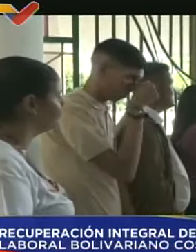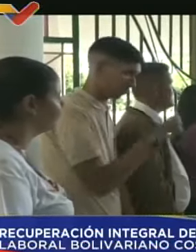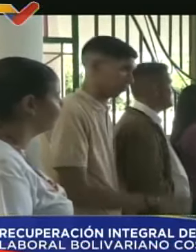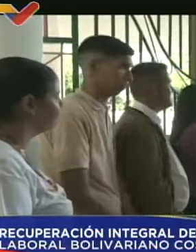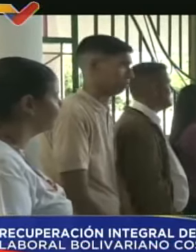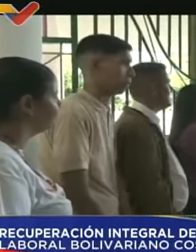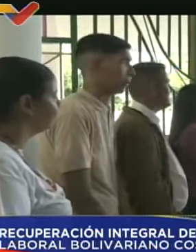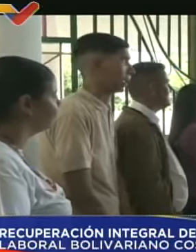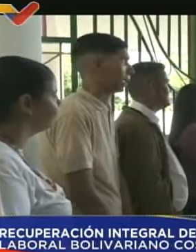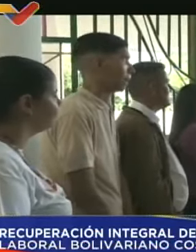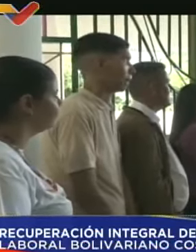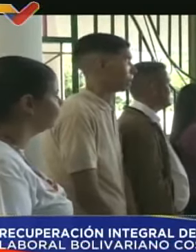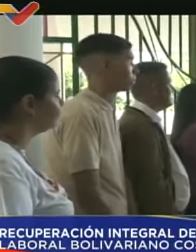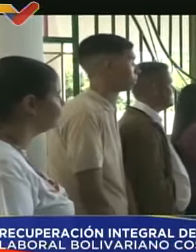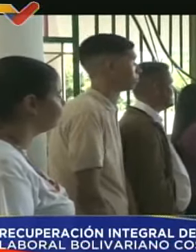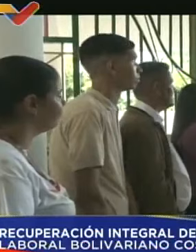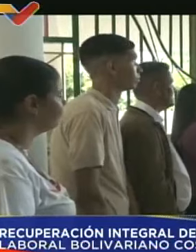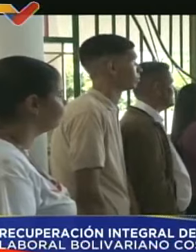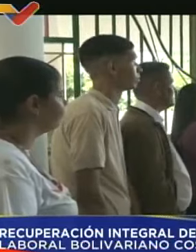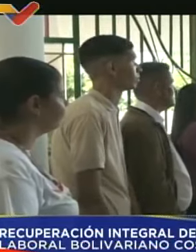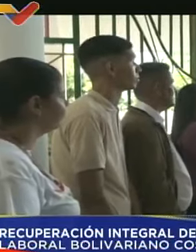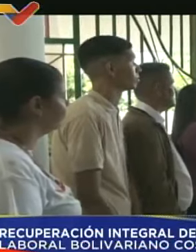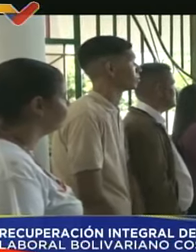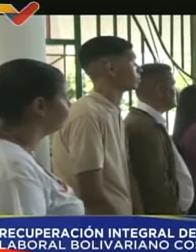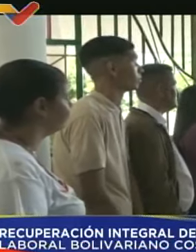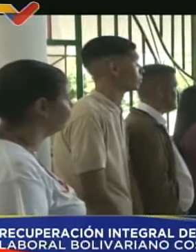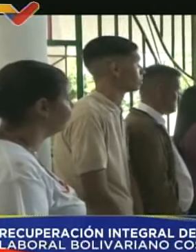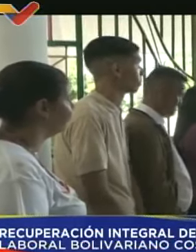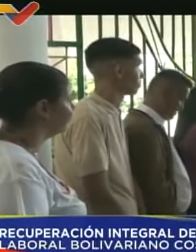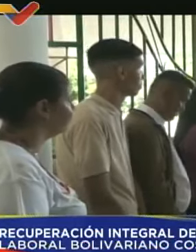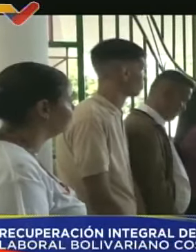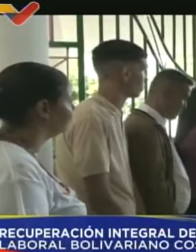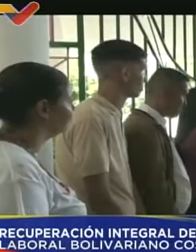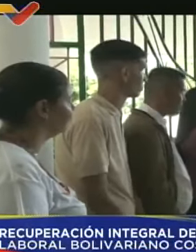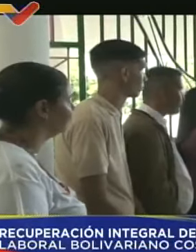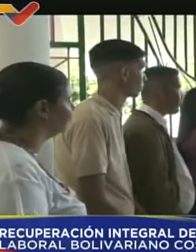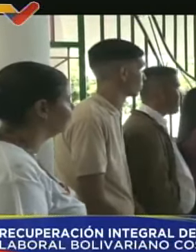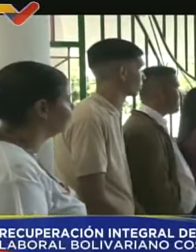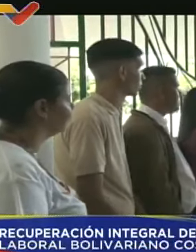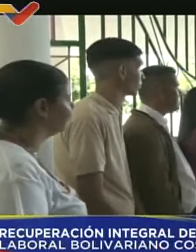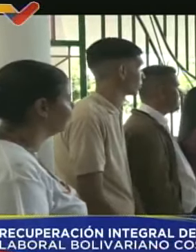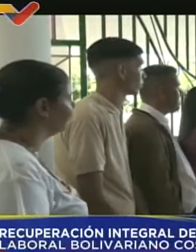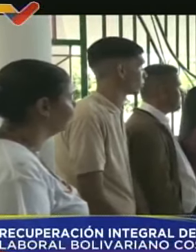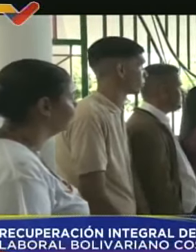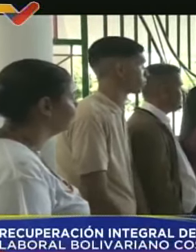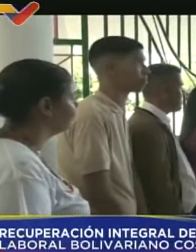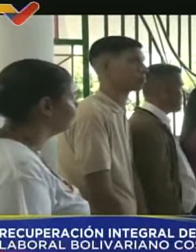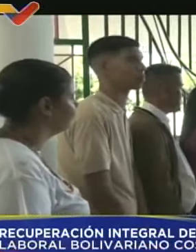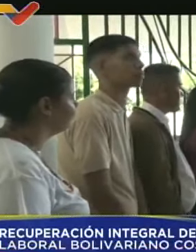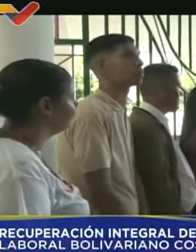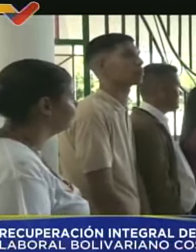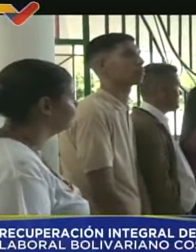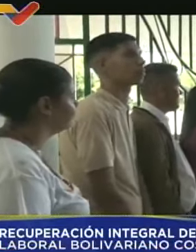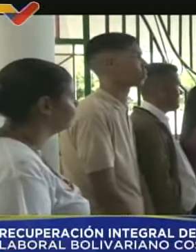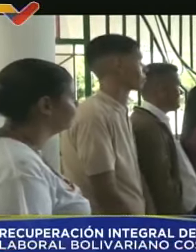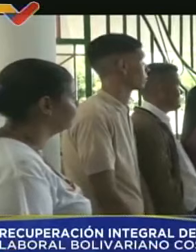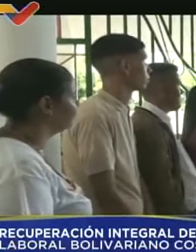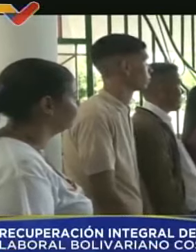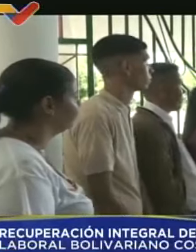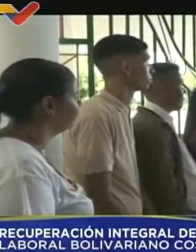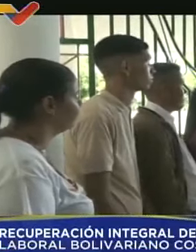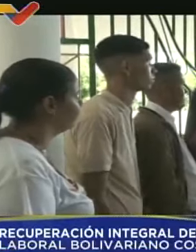educación en de nuestros niños y niñas hemos recuperado muchísimas instituciones educativas en este estado gracias a su apoyo